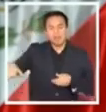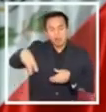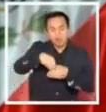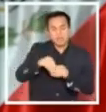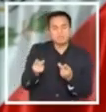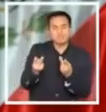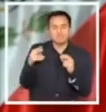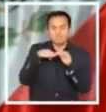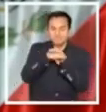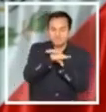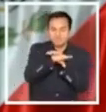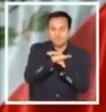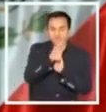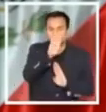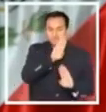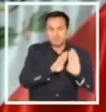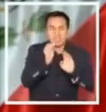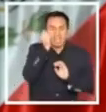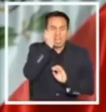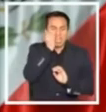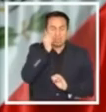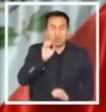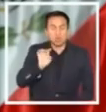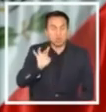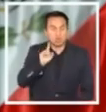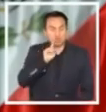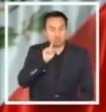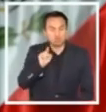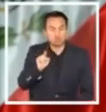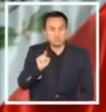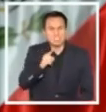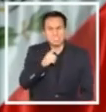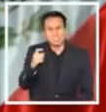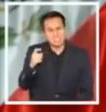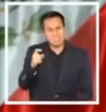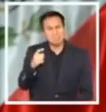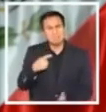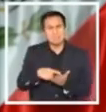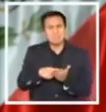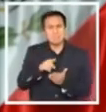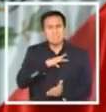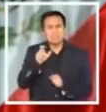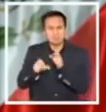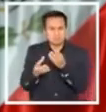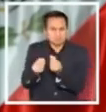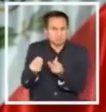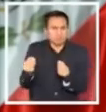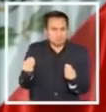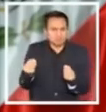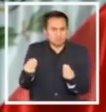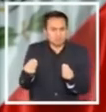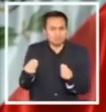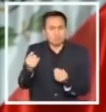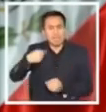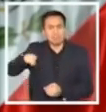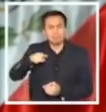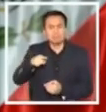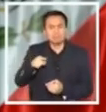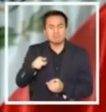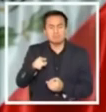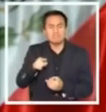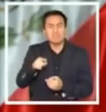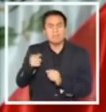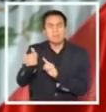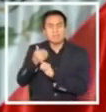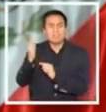asilo y cariño en el dolor a cientos y miles de chilenos quienes fueron privados de